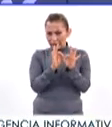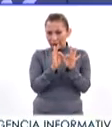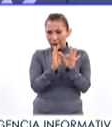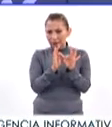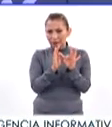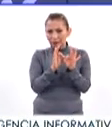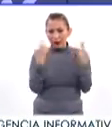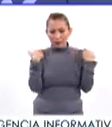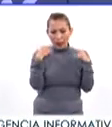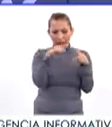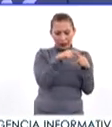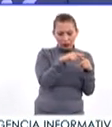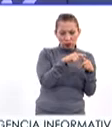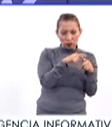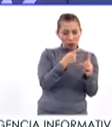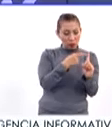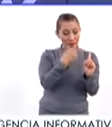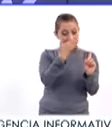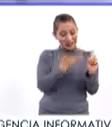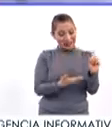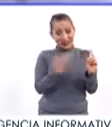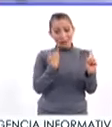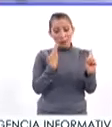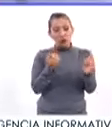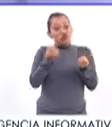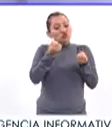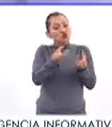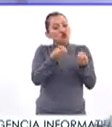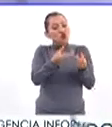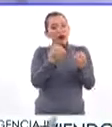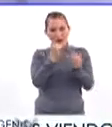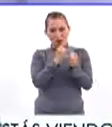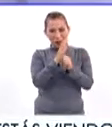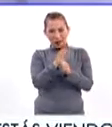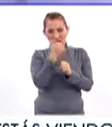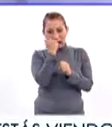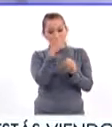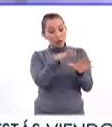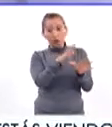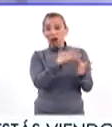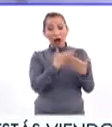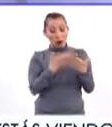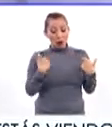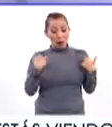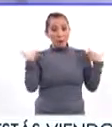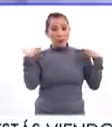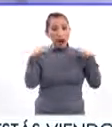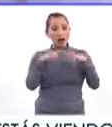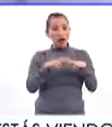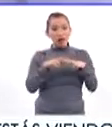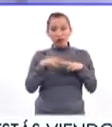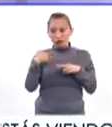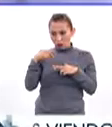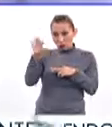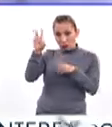¿no? El maestro pasa de ser un vertedor de contenidos en los alumnos a dotarles a los contenidos que ya existen